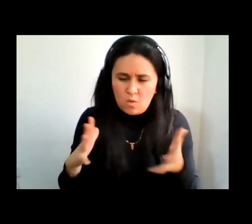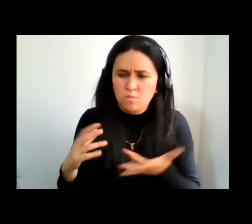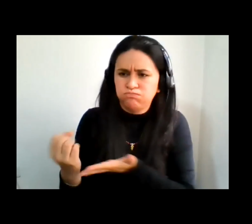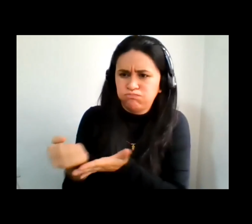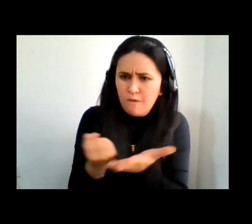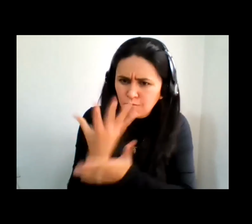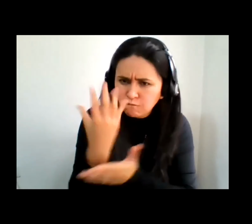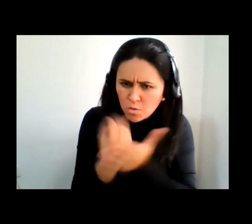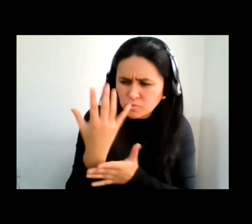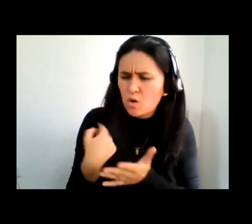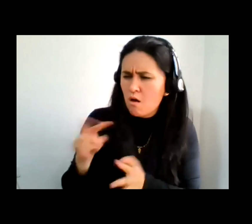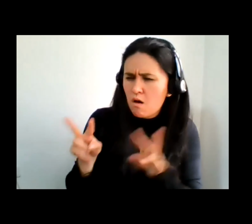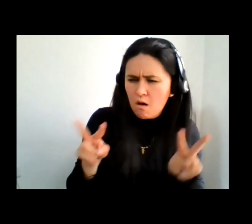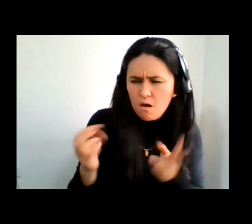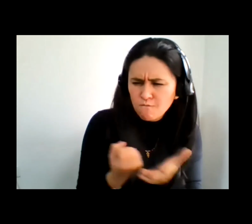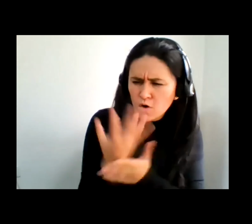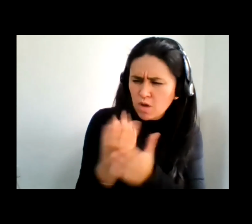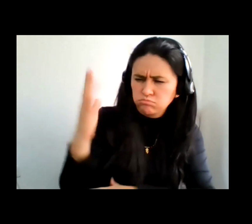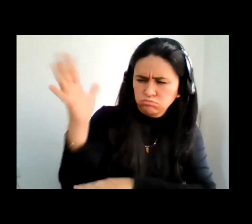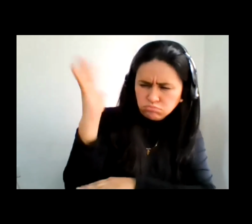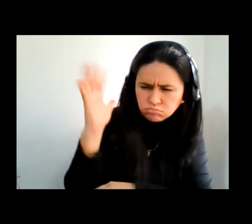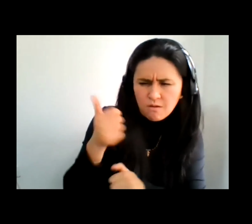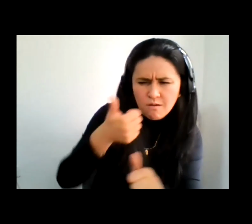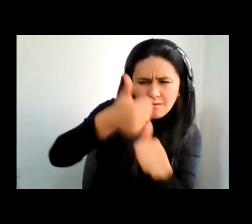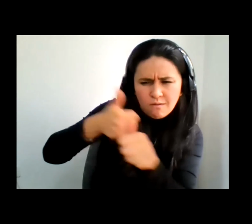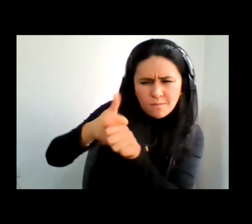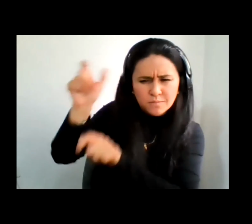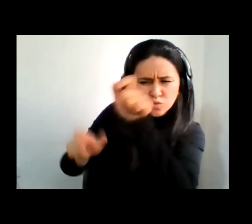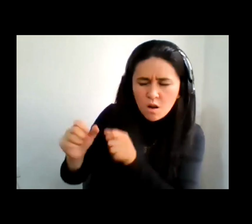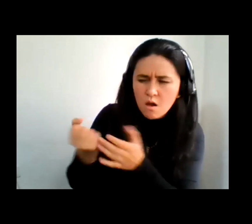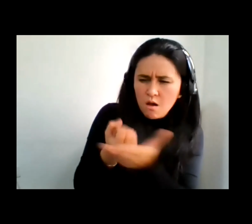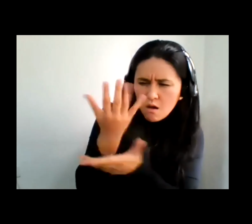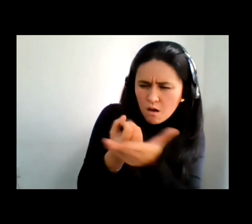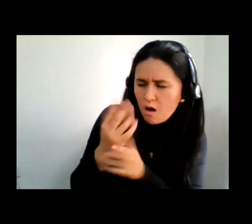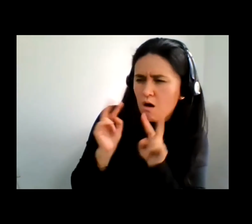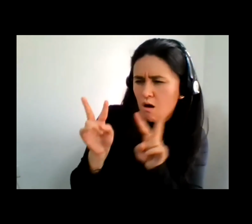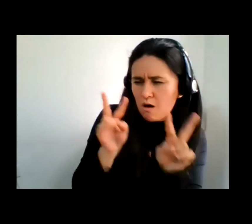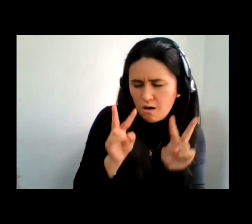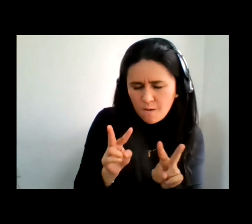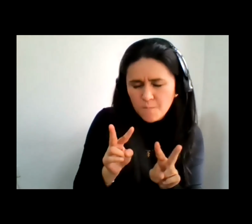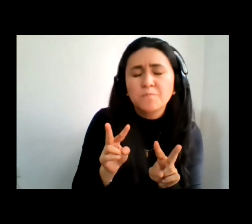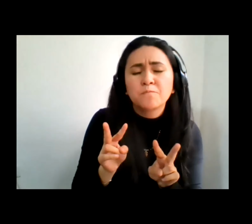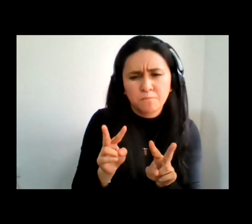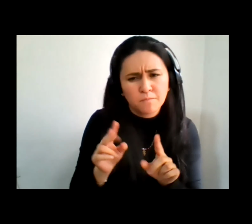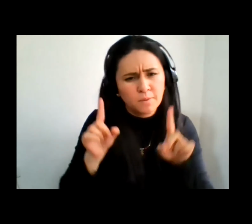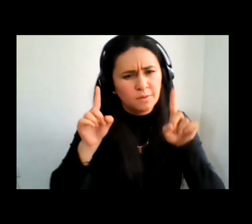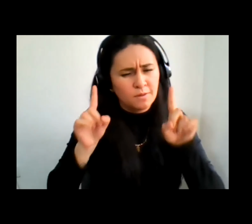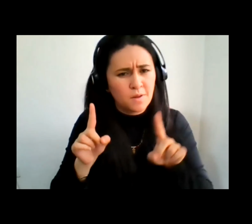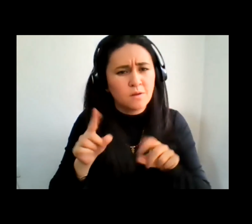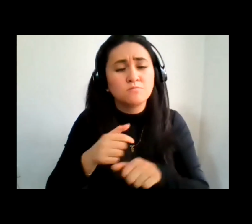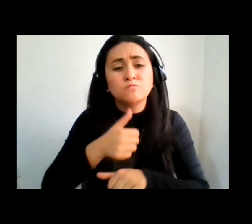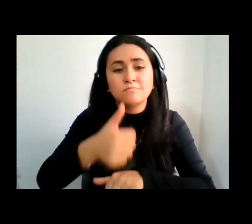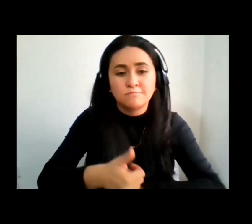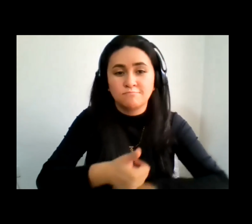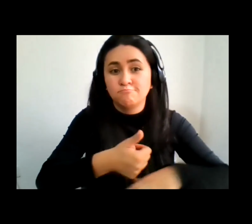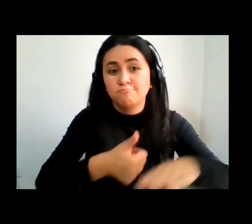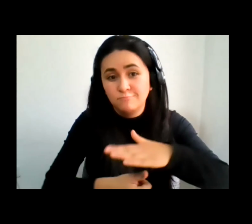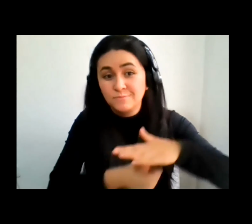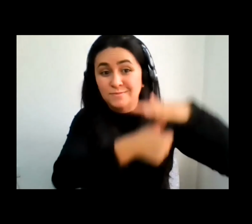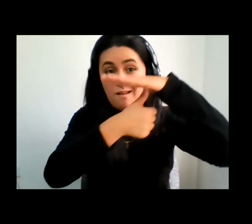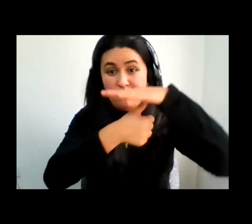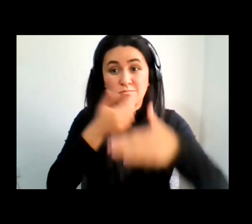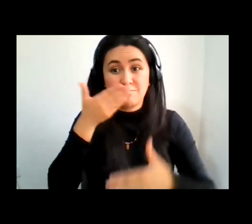información excelente de las presentaciones y creo que las palabras de nuestra subdirector, el doctor Barbosa,